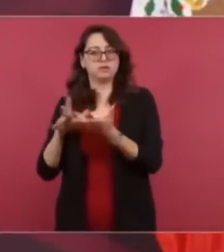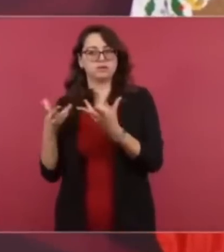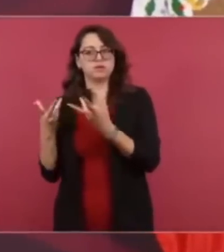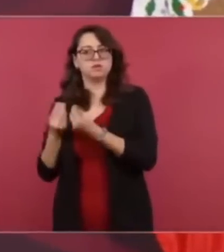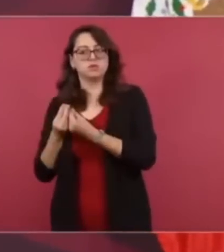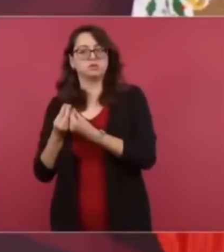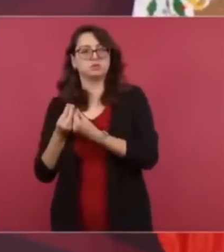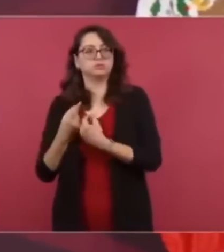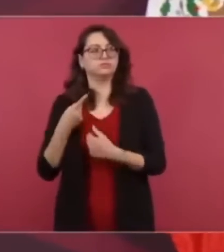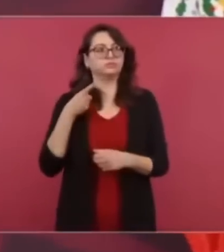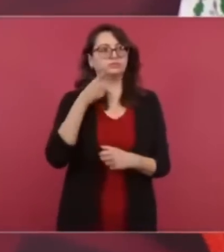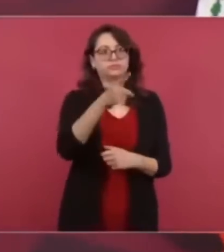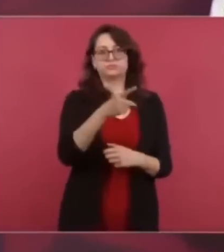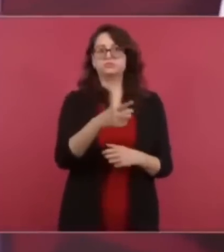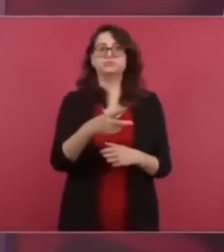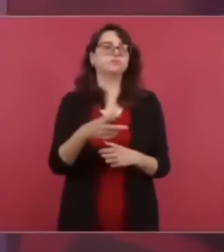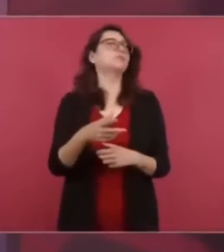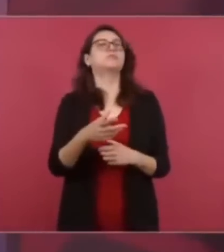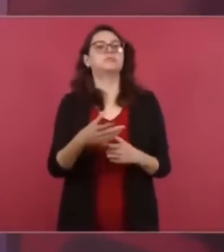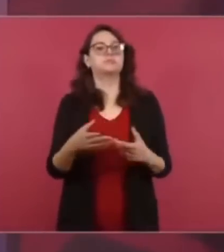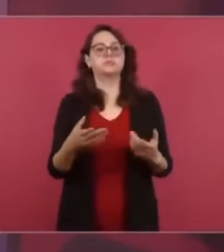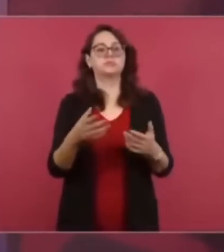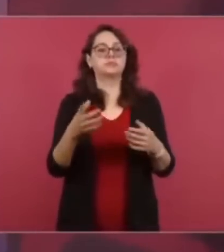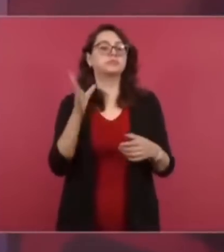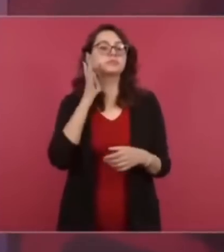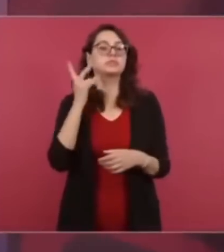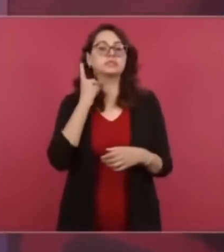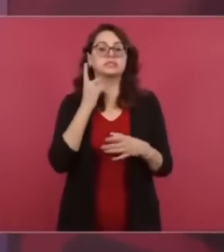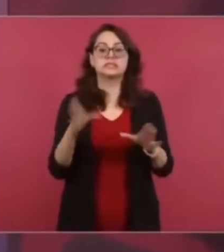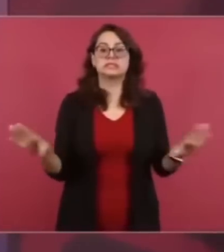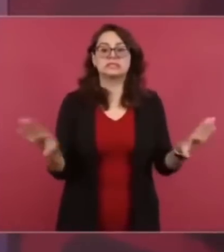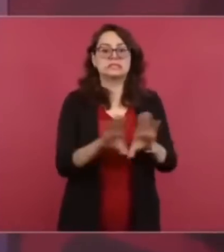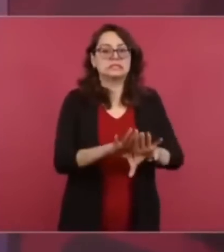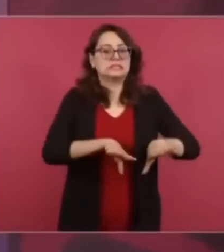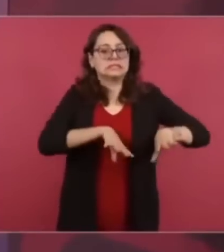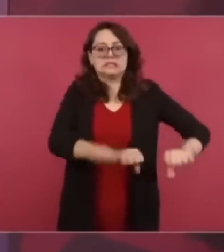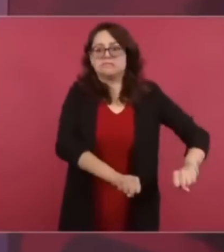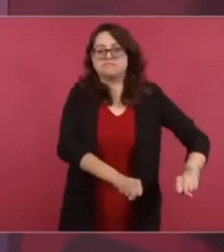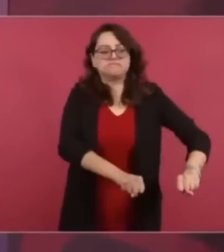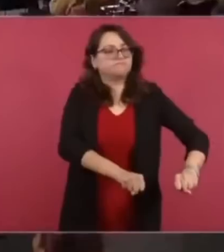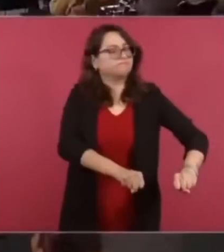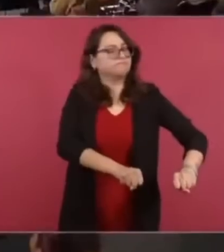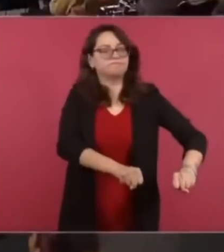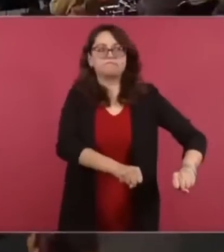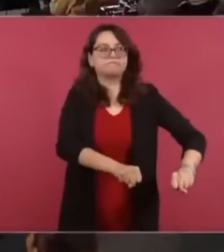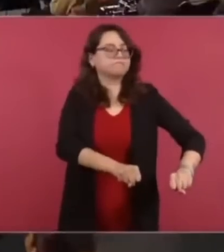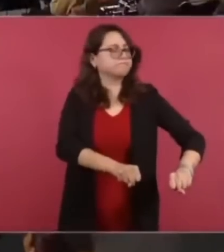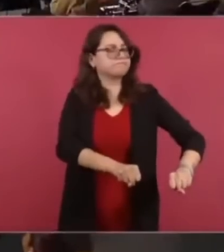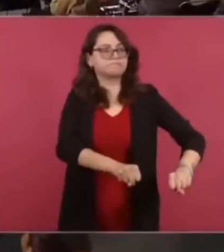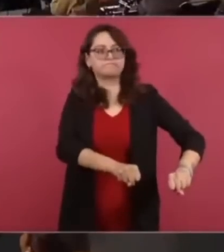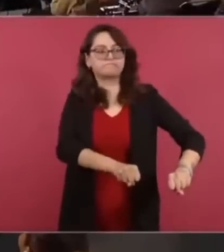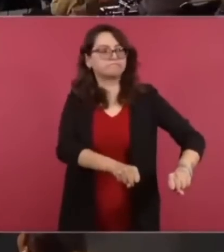Y eso nos ayudó porque terminó el periodo ordinario.